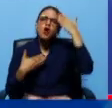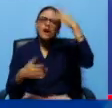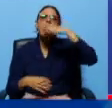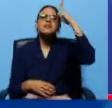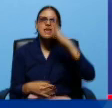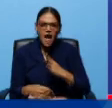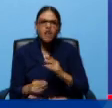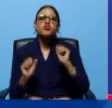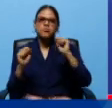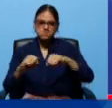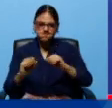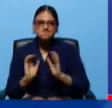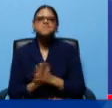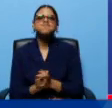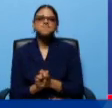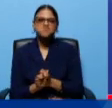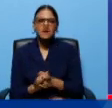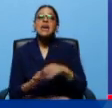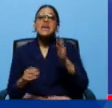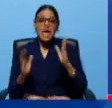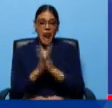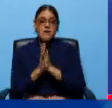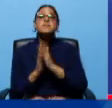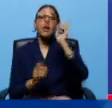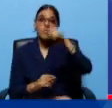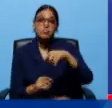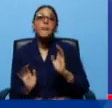Dios y a la Virgen.